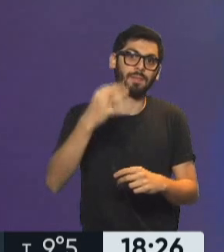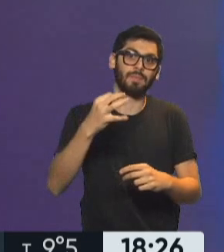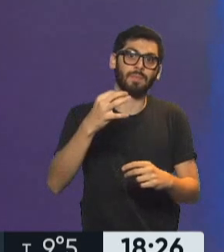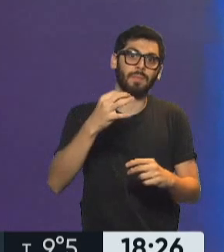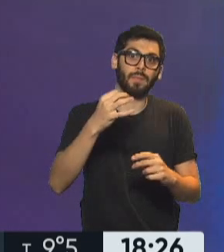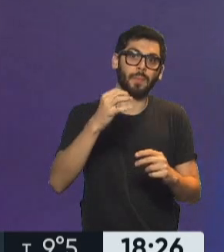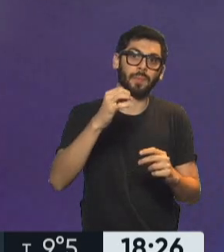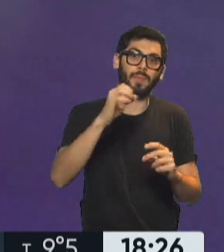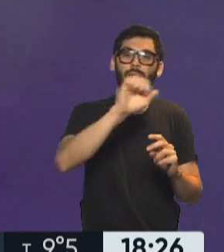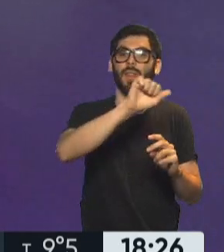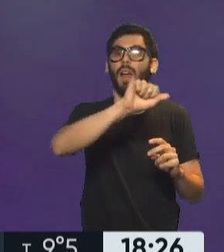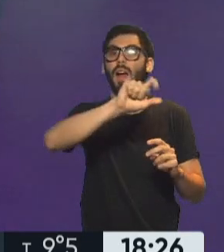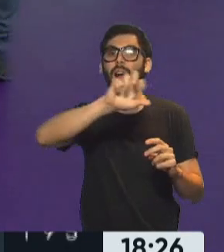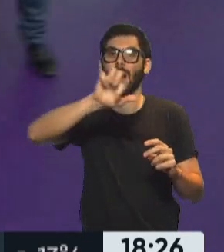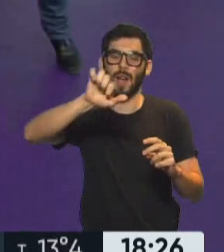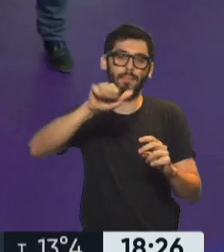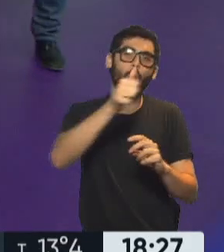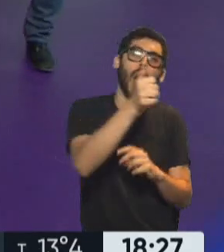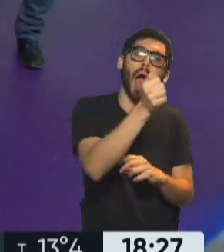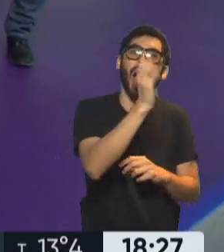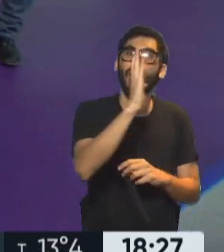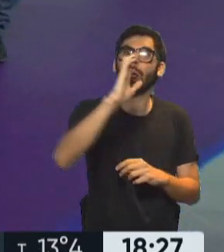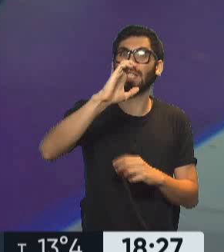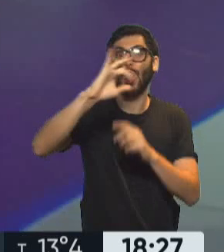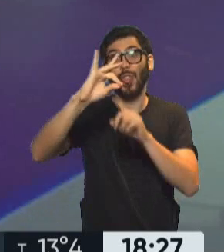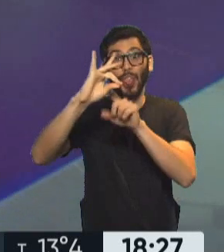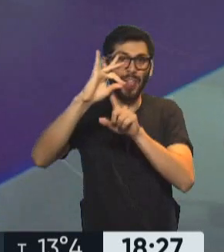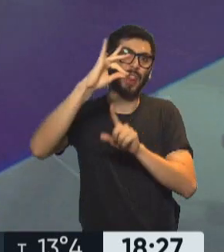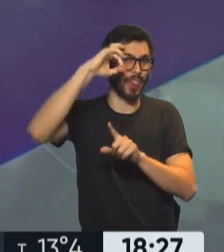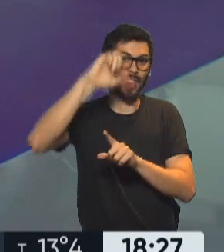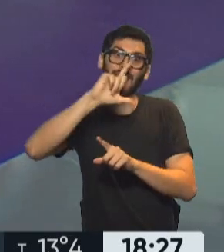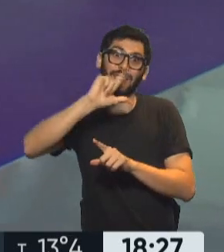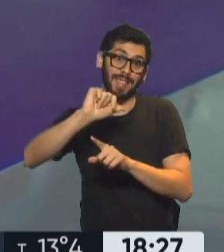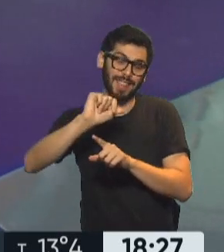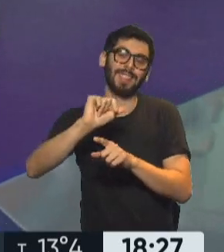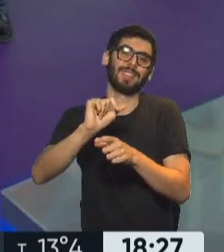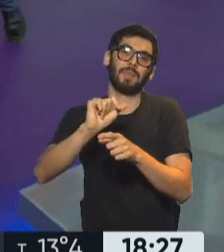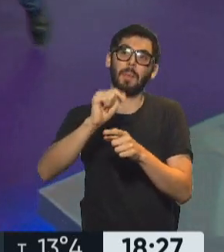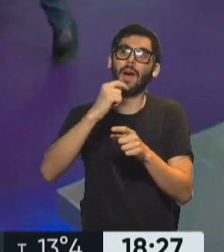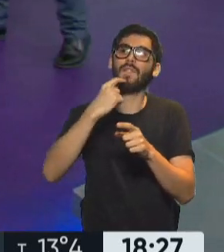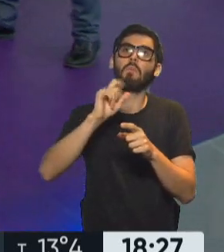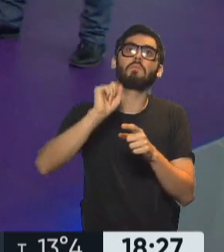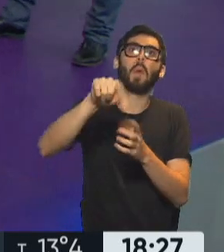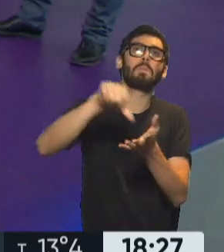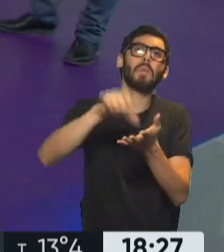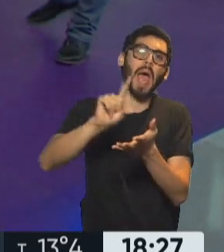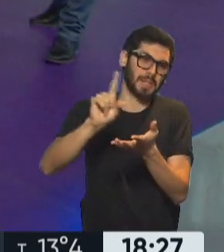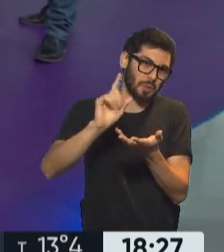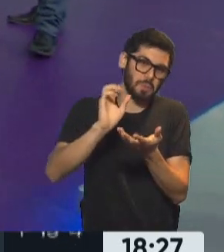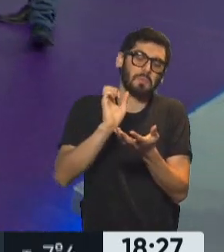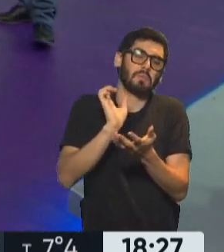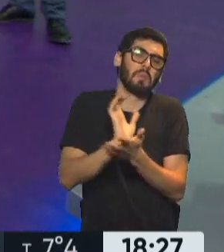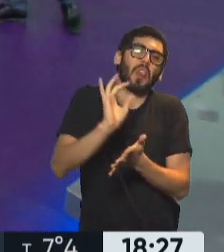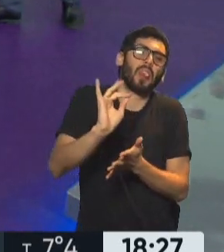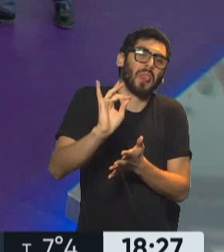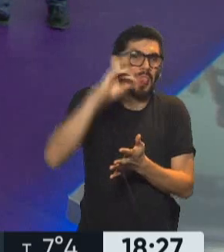no ponerle el gentilicio, para que no se sepa desde dónde ha surgido cada una de esas cepas nuevas que ha generado grandes rebrotes y